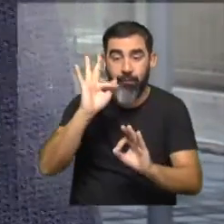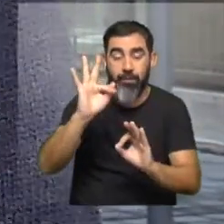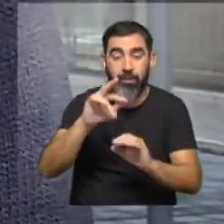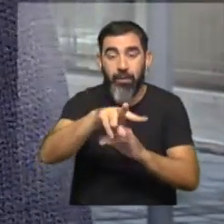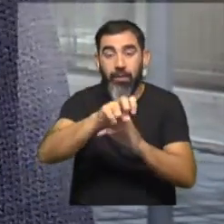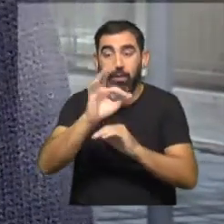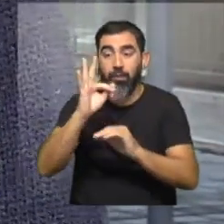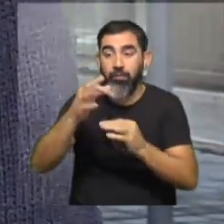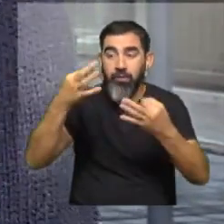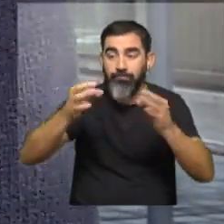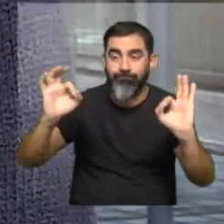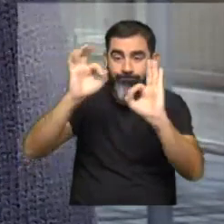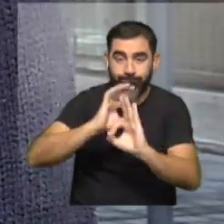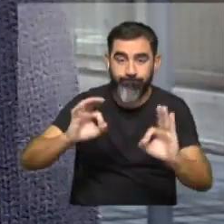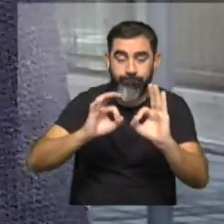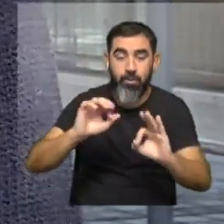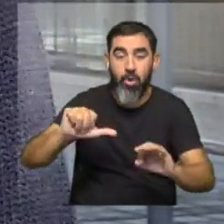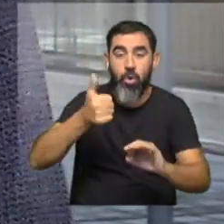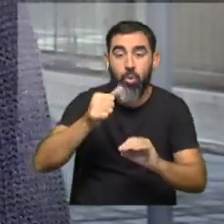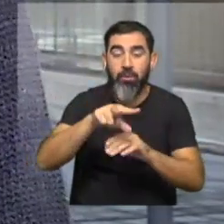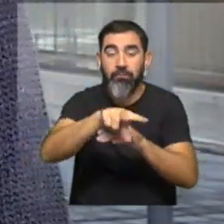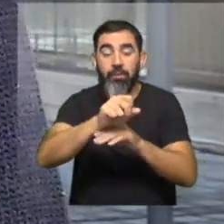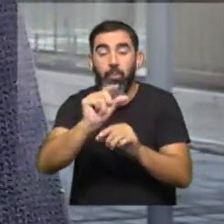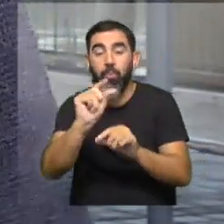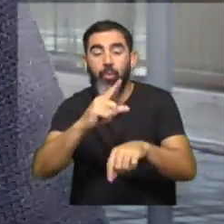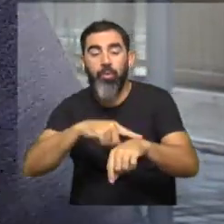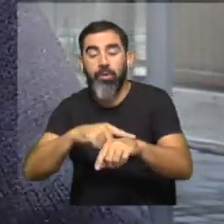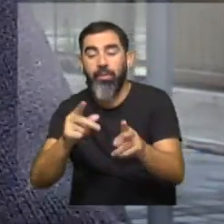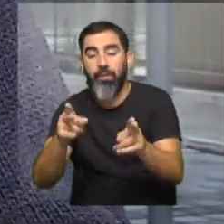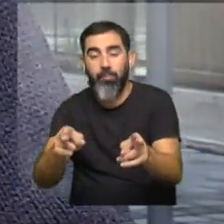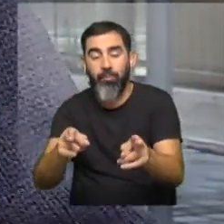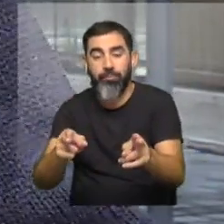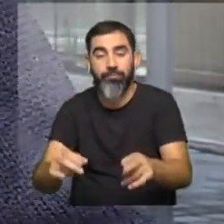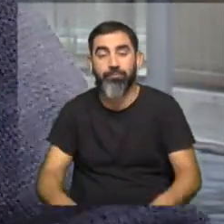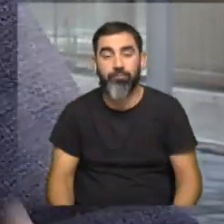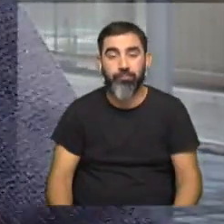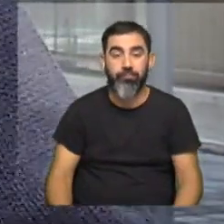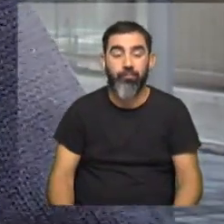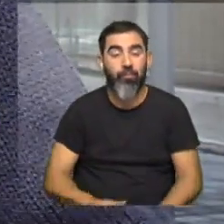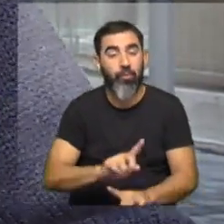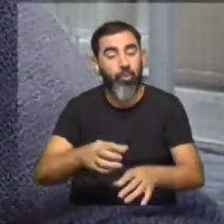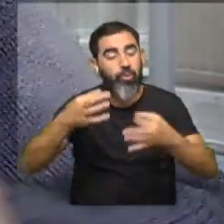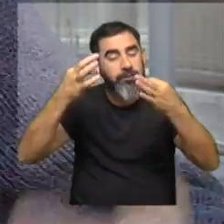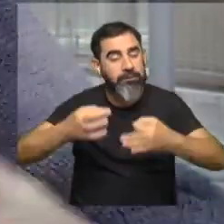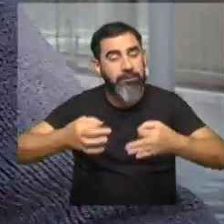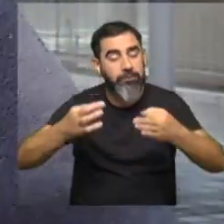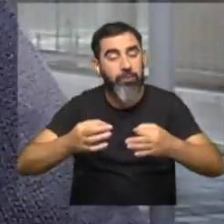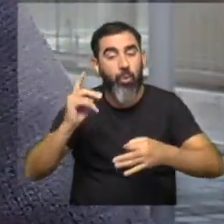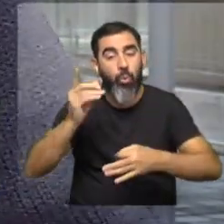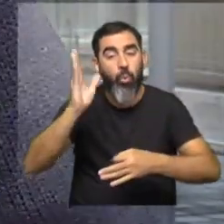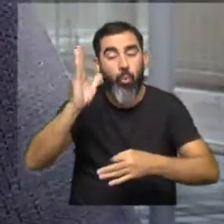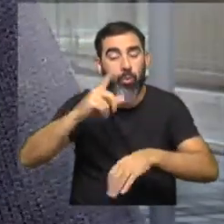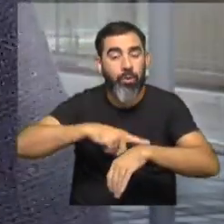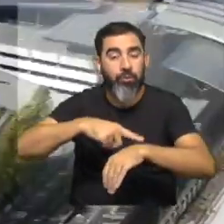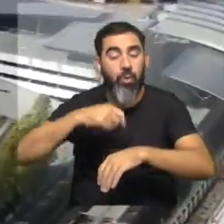ingresos futuros no están asegurados y se obtiene una rentabilidad de corto plazo que no asegura la sustentabilidad a largo